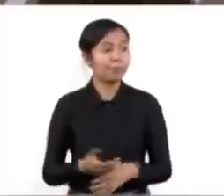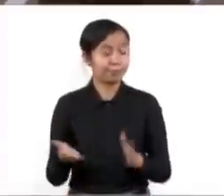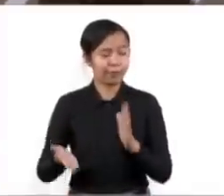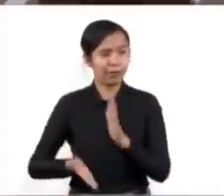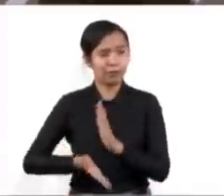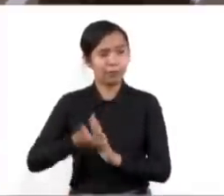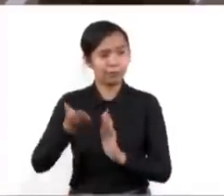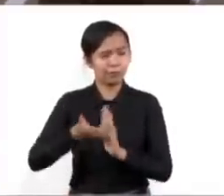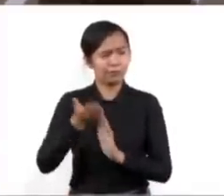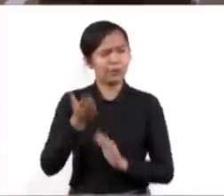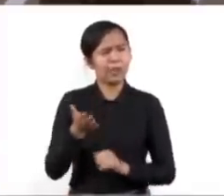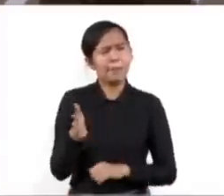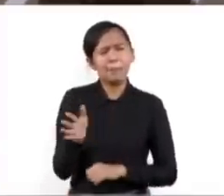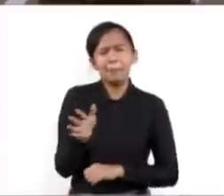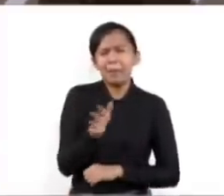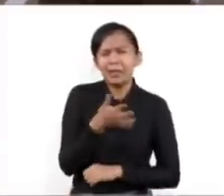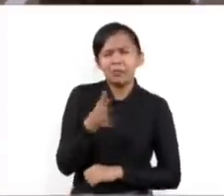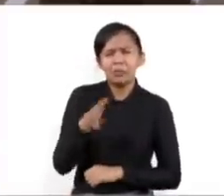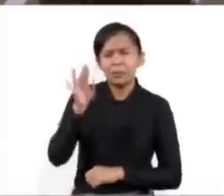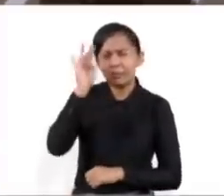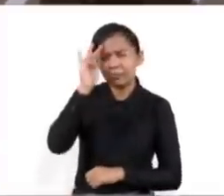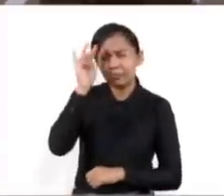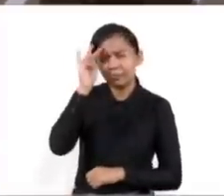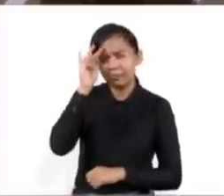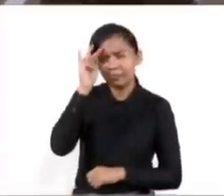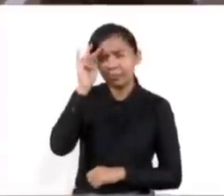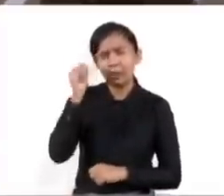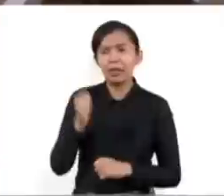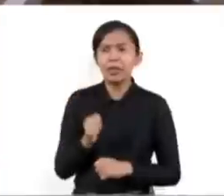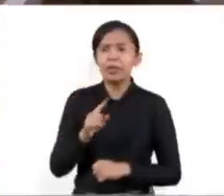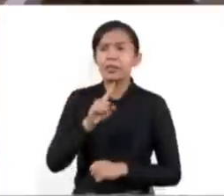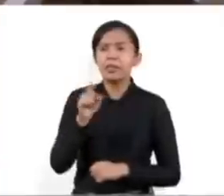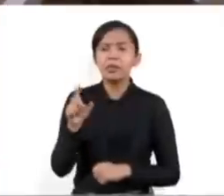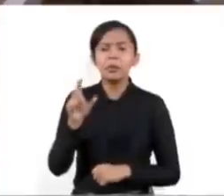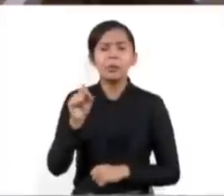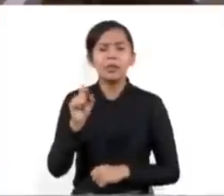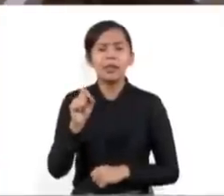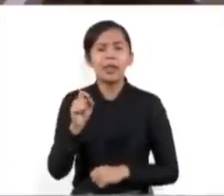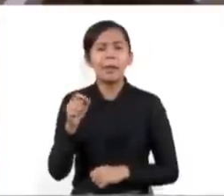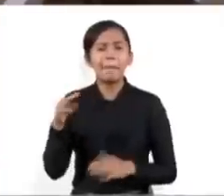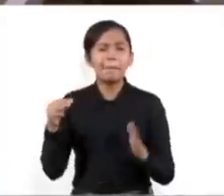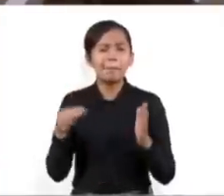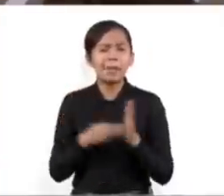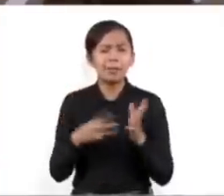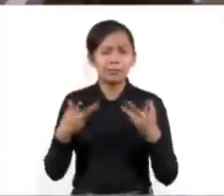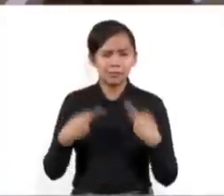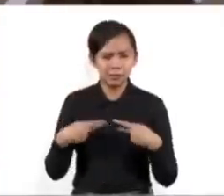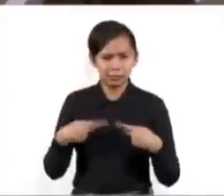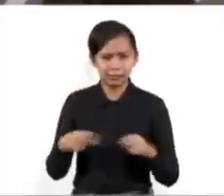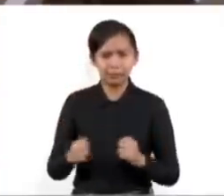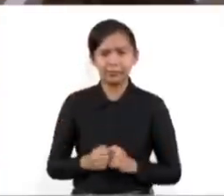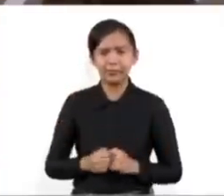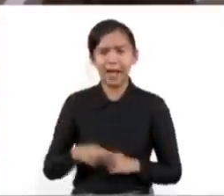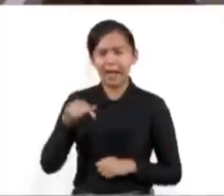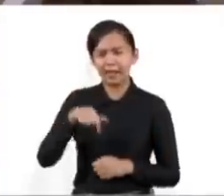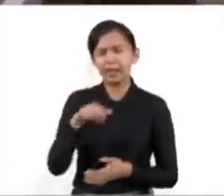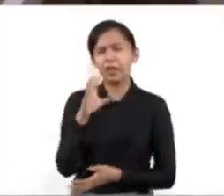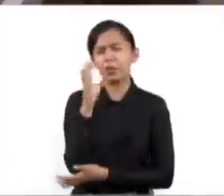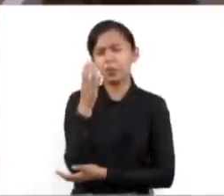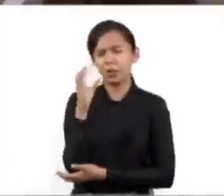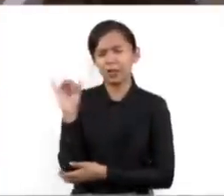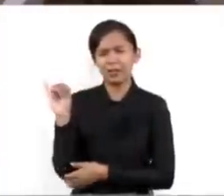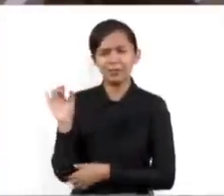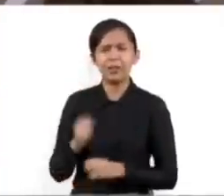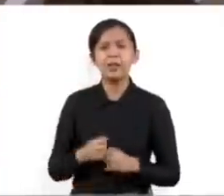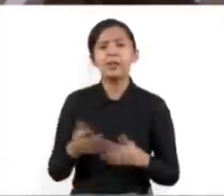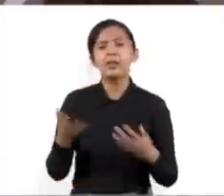obra, calculamos, beneficia a cerca de 120,000 personas. La población de Coajimalpa es de alrededor